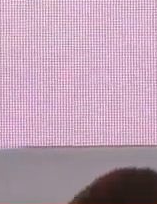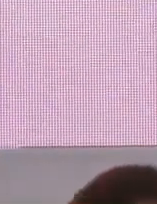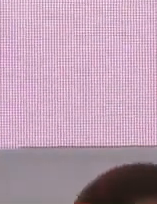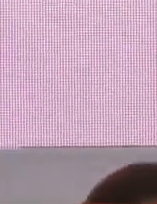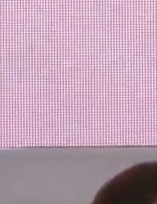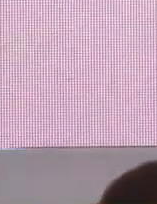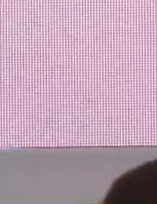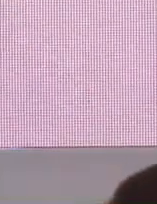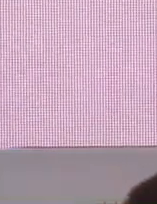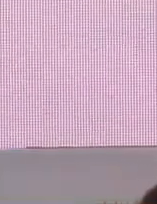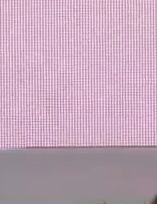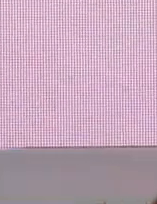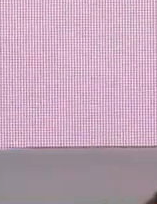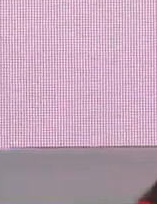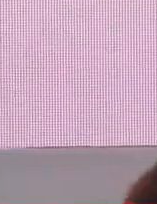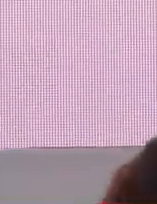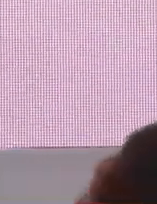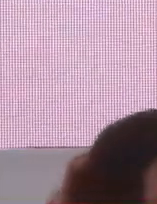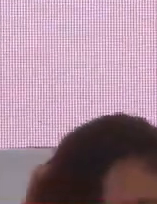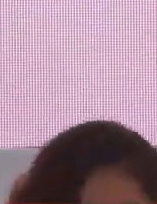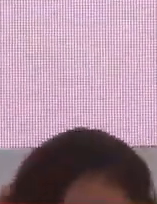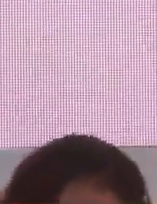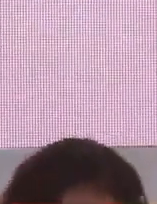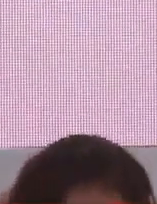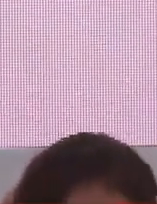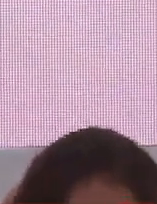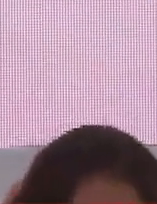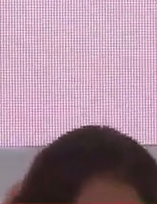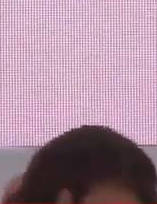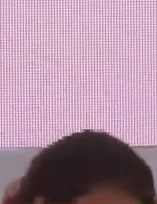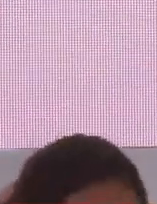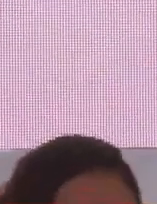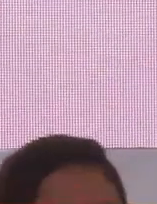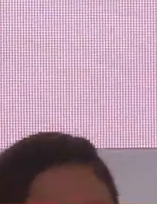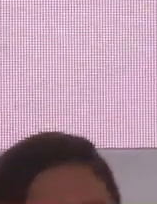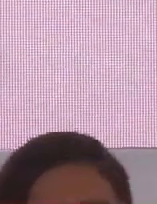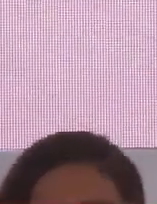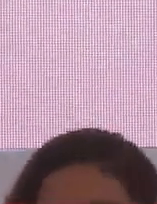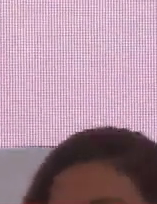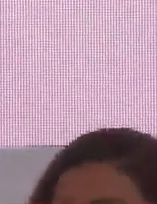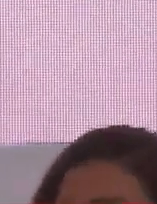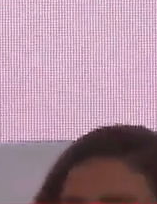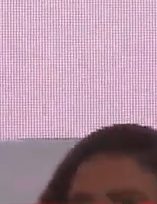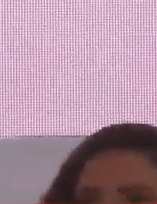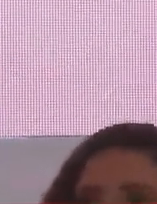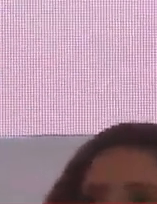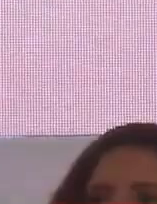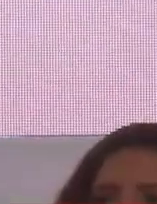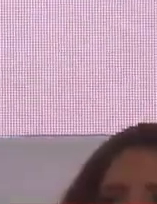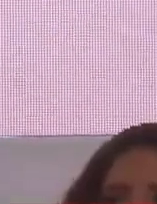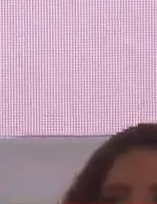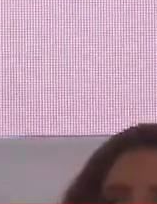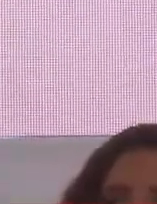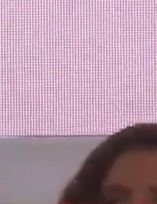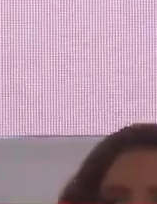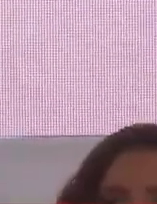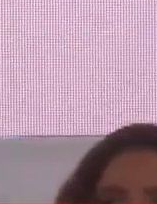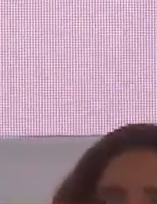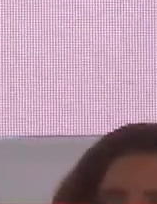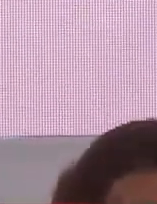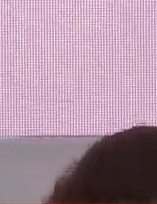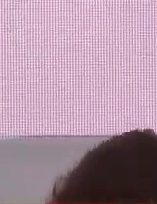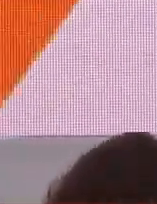el Estado no ha podido acortar, sino que ha profundizado muchas veces con violencia, muchas veces con